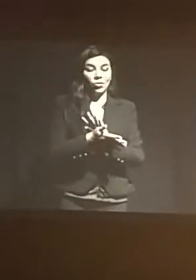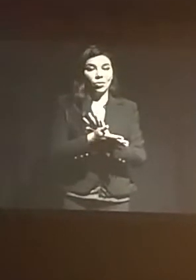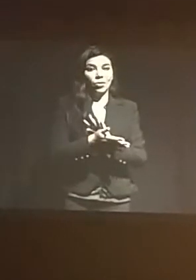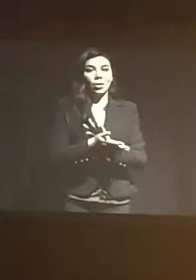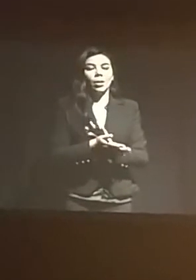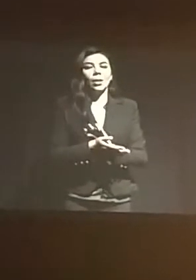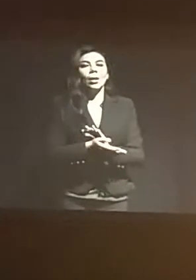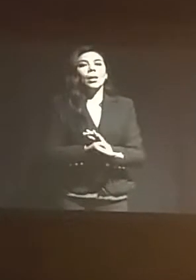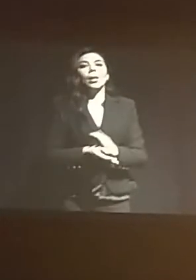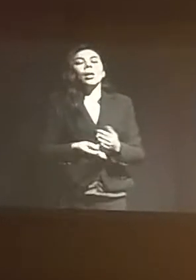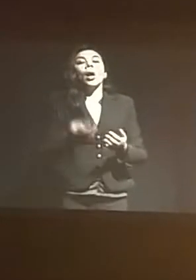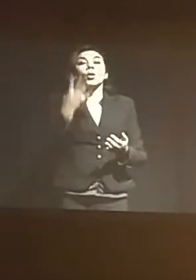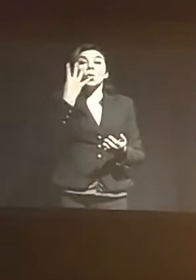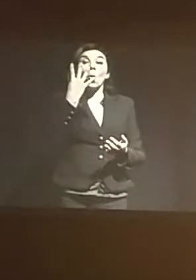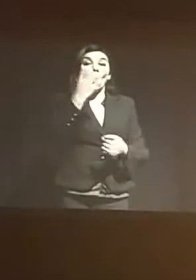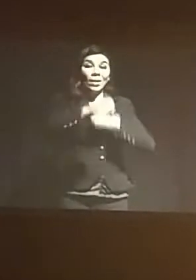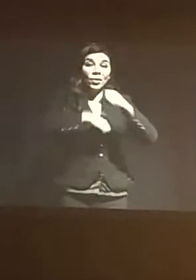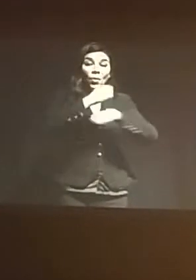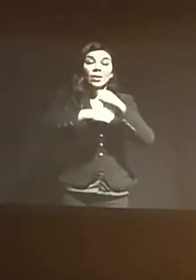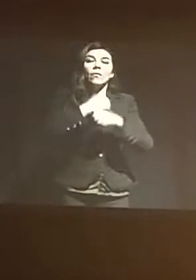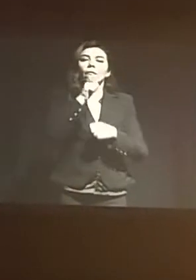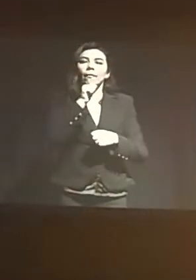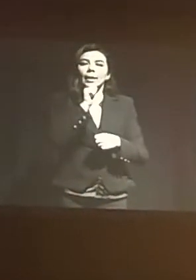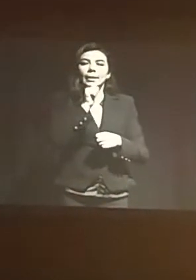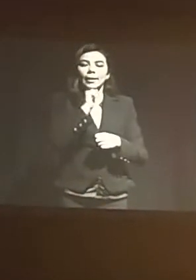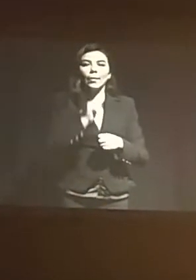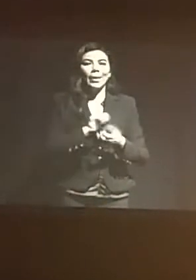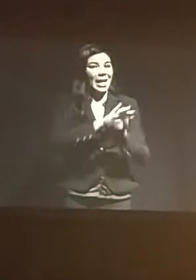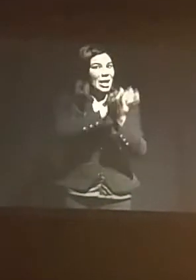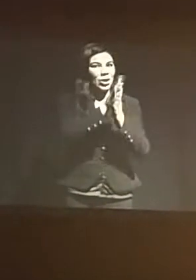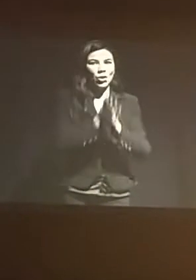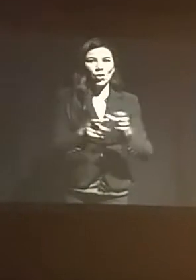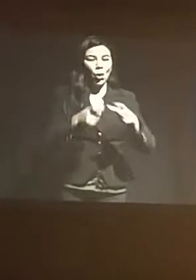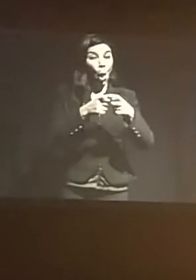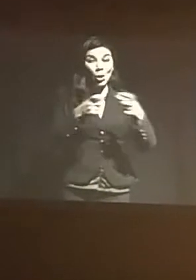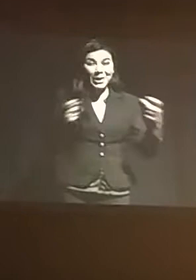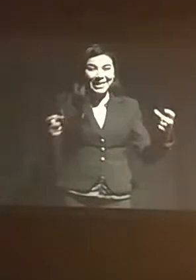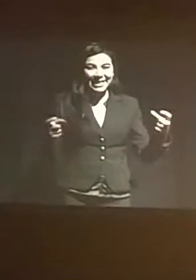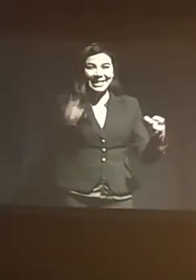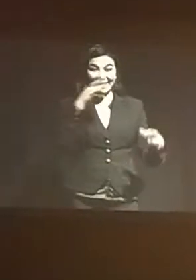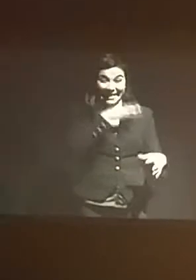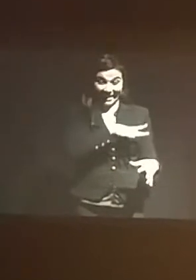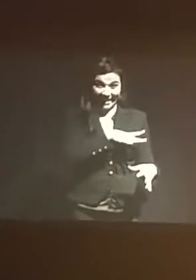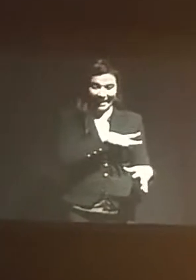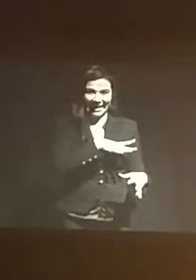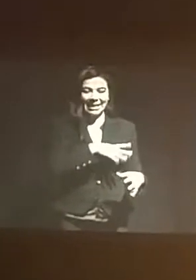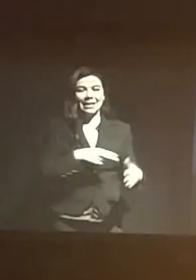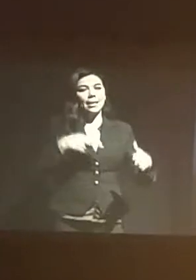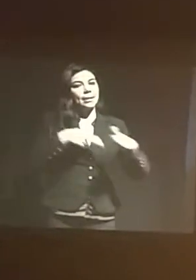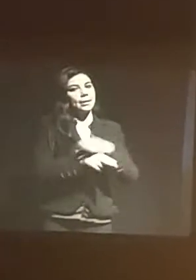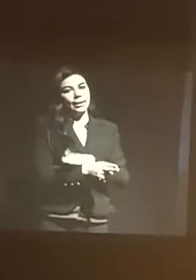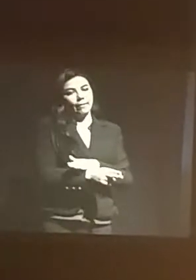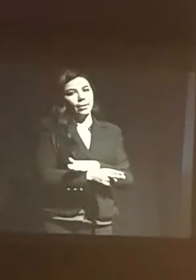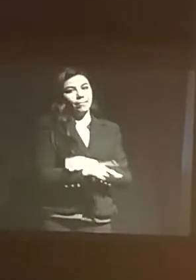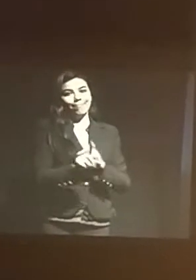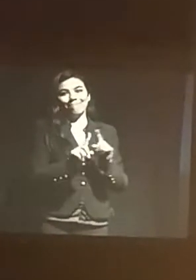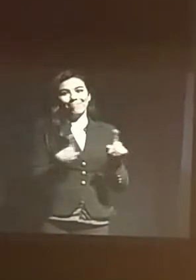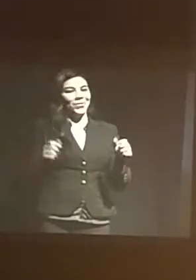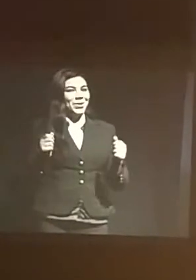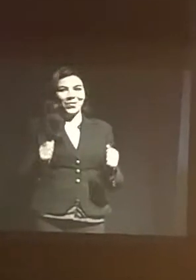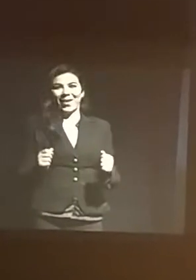al 2018 nos quedan 4 años para hacer todo Chile accesible. Les voy a dar una respuesta a eso porque no es